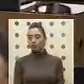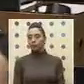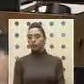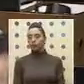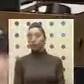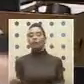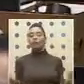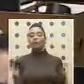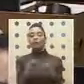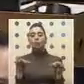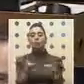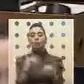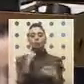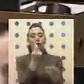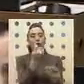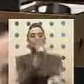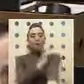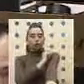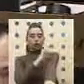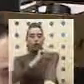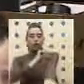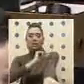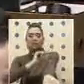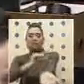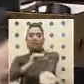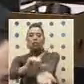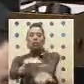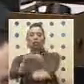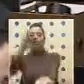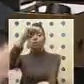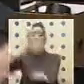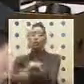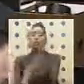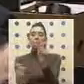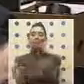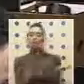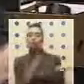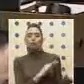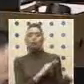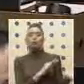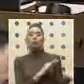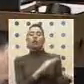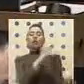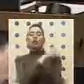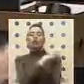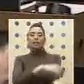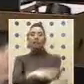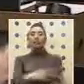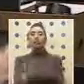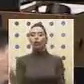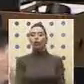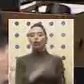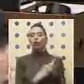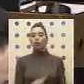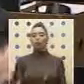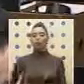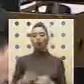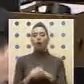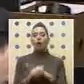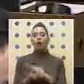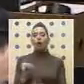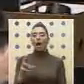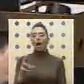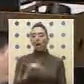juicio explica las diferencias de precio que reclaman regionalistas como nuestro amigo Jaramillo o